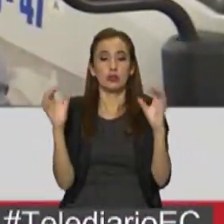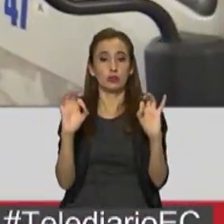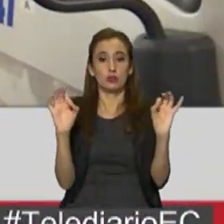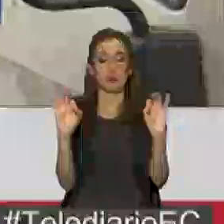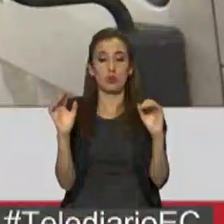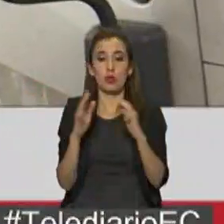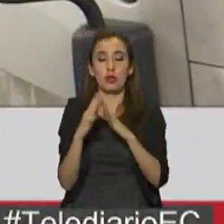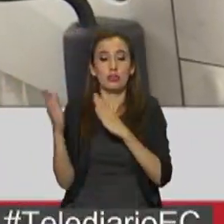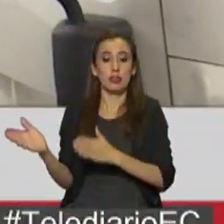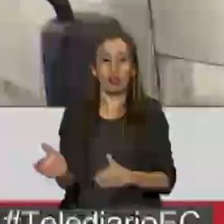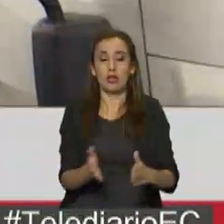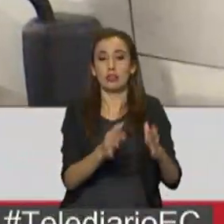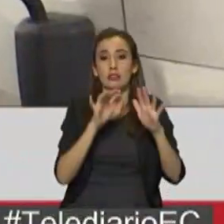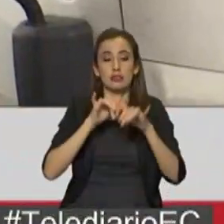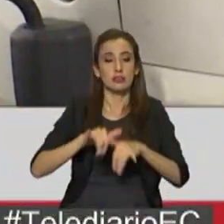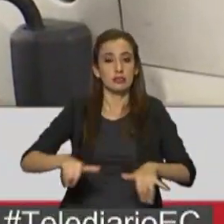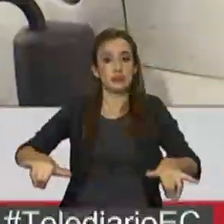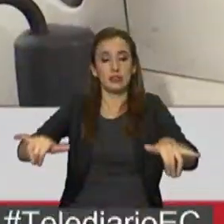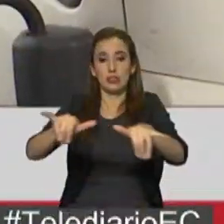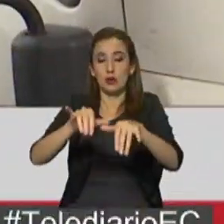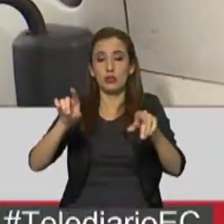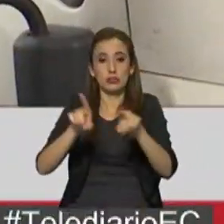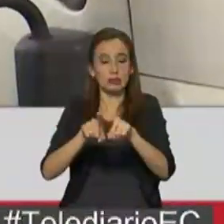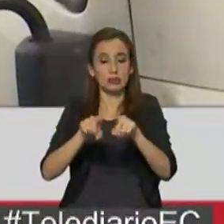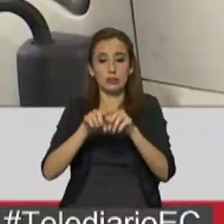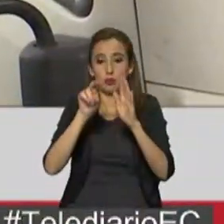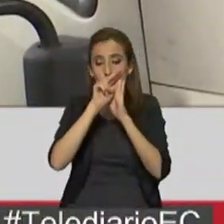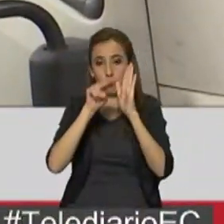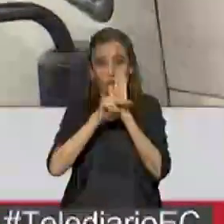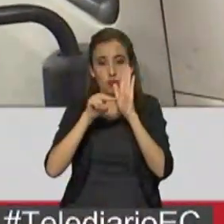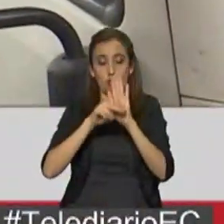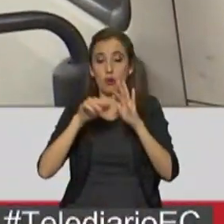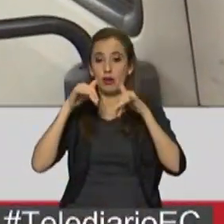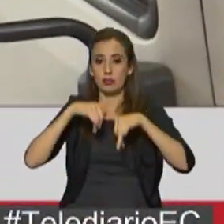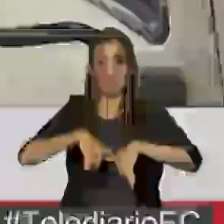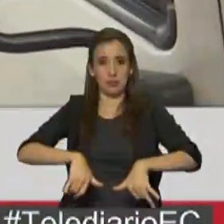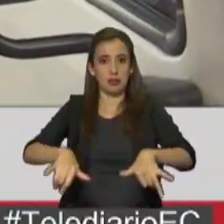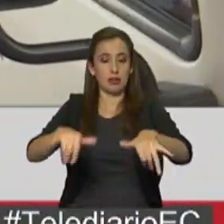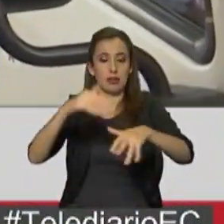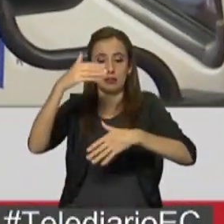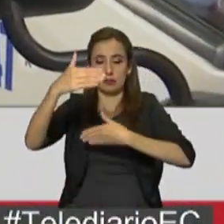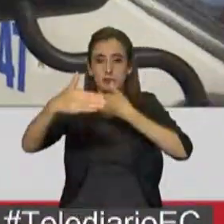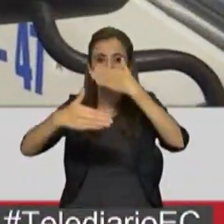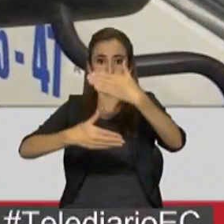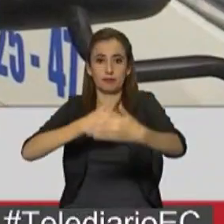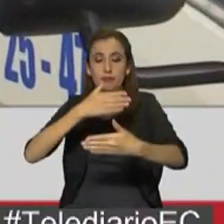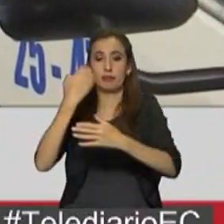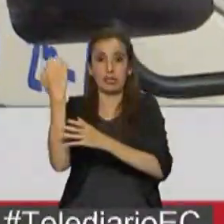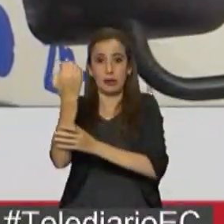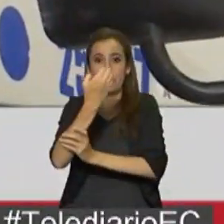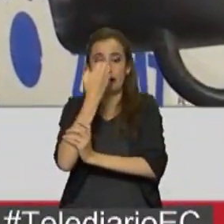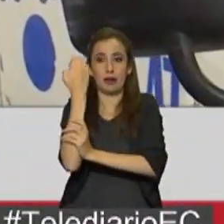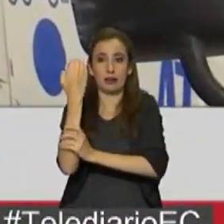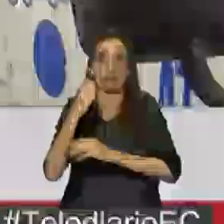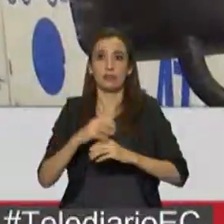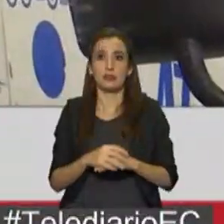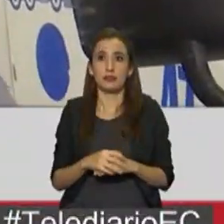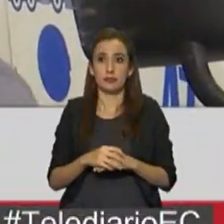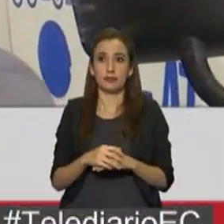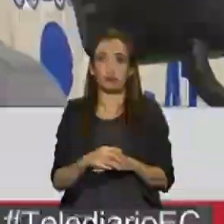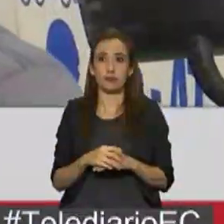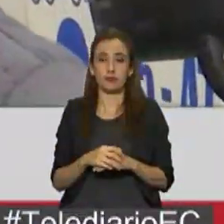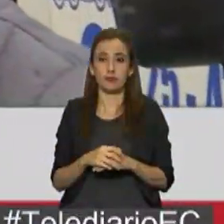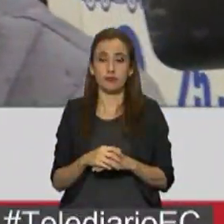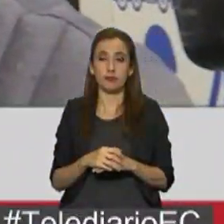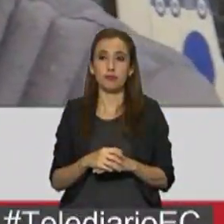tener presente que tenemos que mantener las medidas de seguridad para afrontar la emergencia sanitaria perfecto